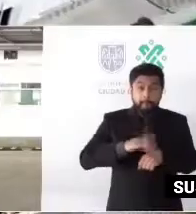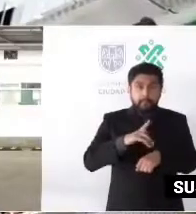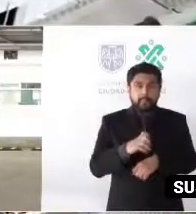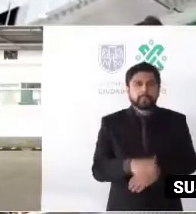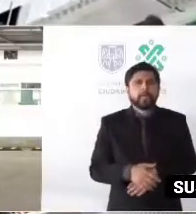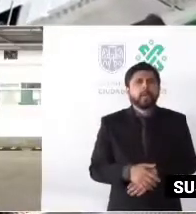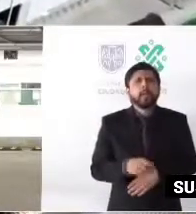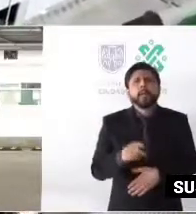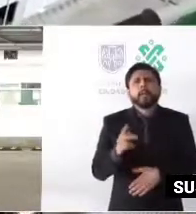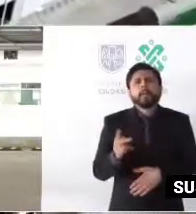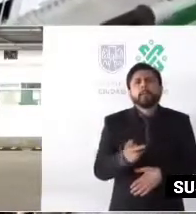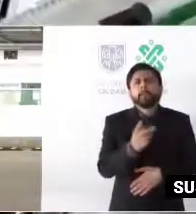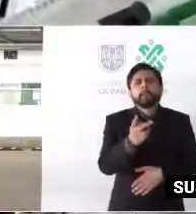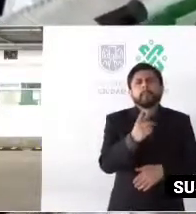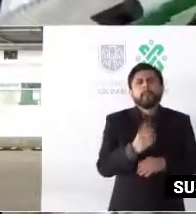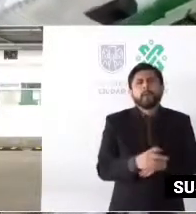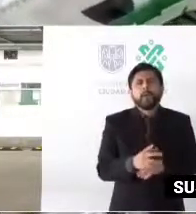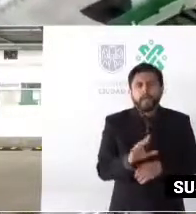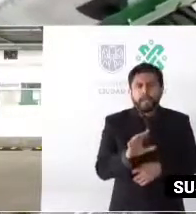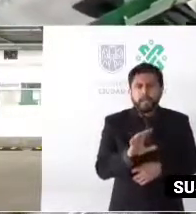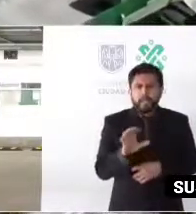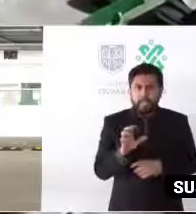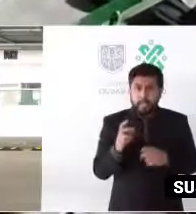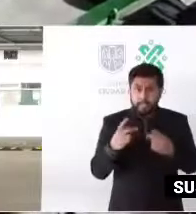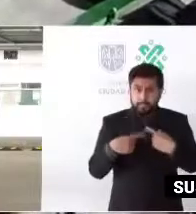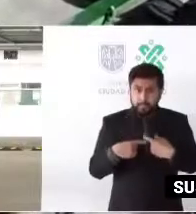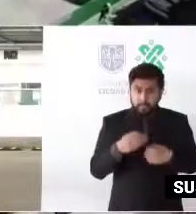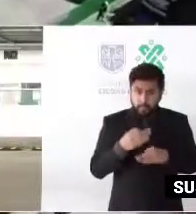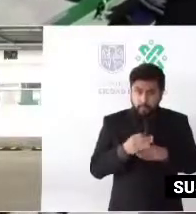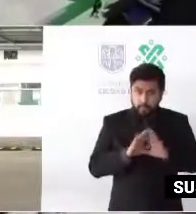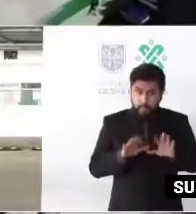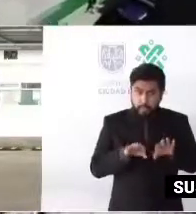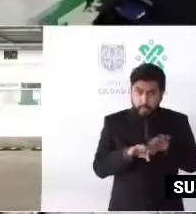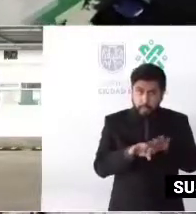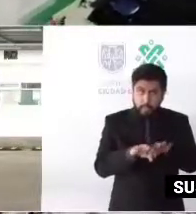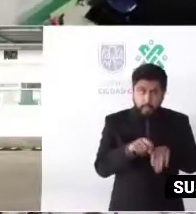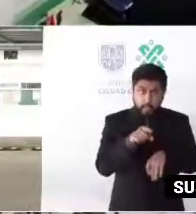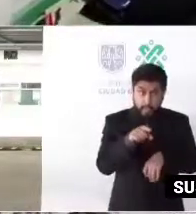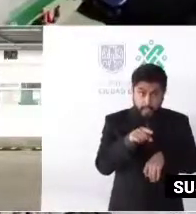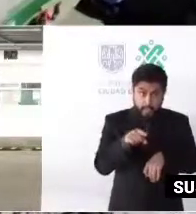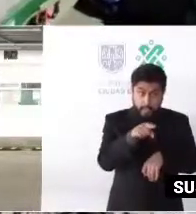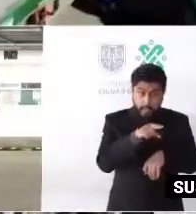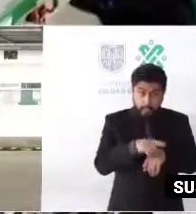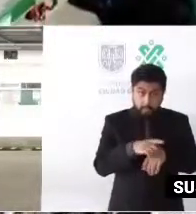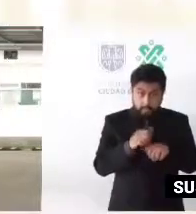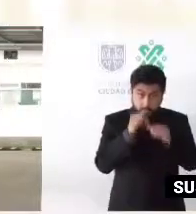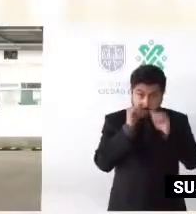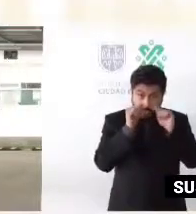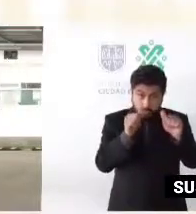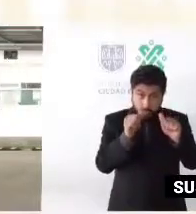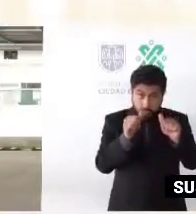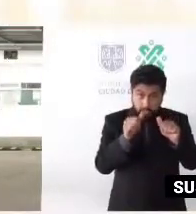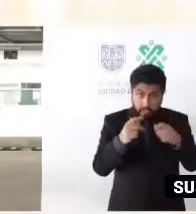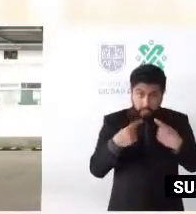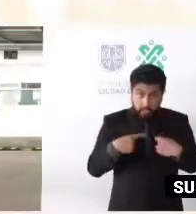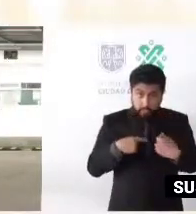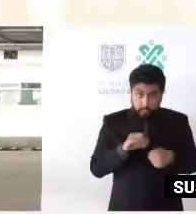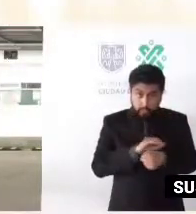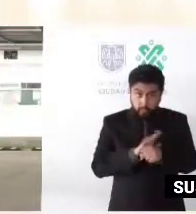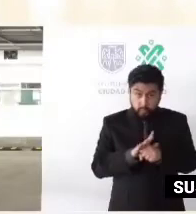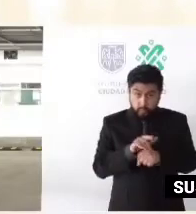¿Estos 500 trabajadores que ya se tienen van a atender a personal COVID, perdón, a enfermos de COVID? Estamos